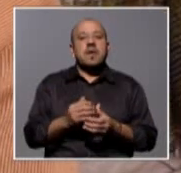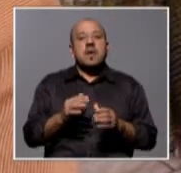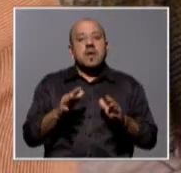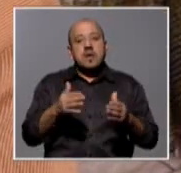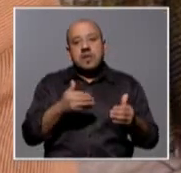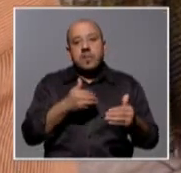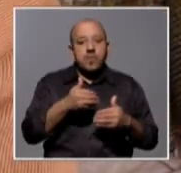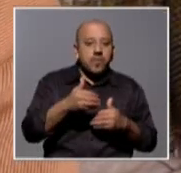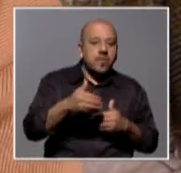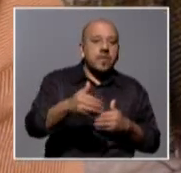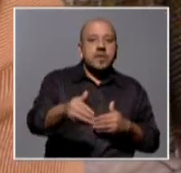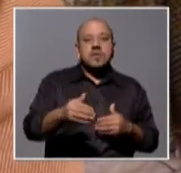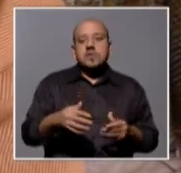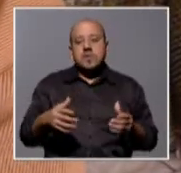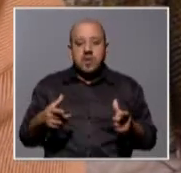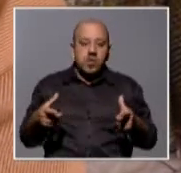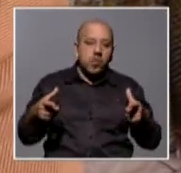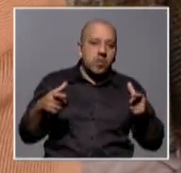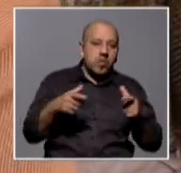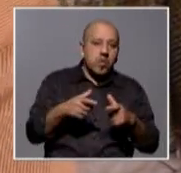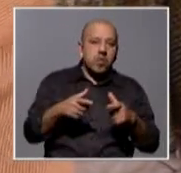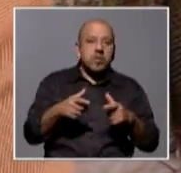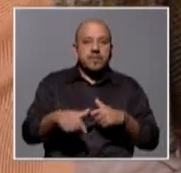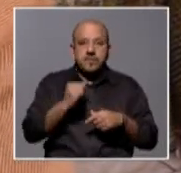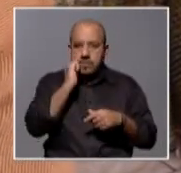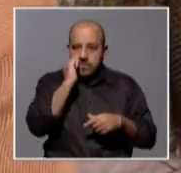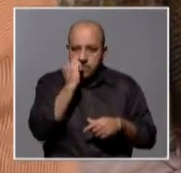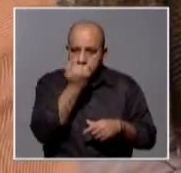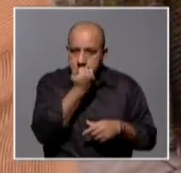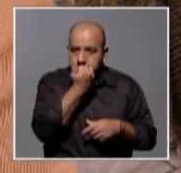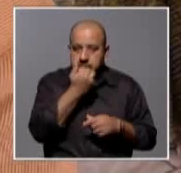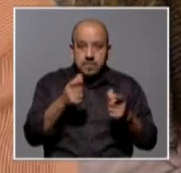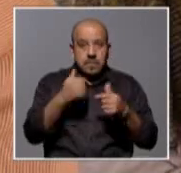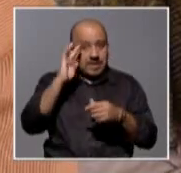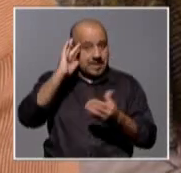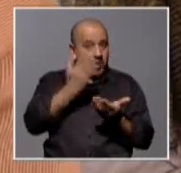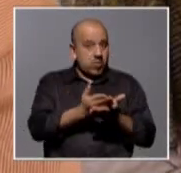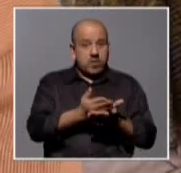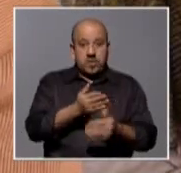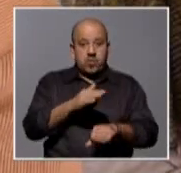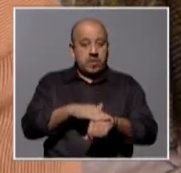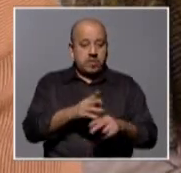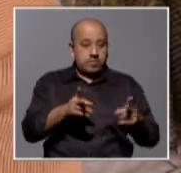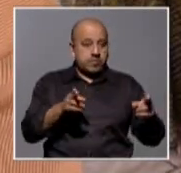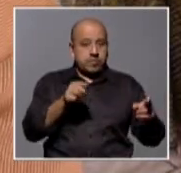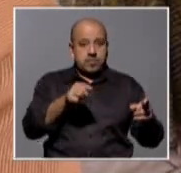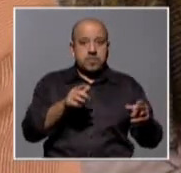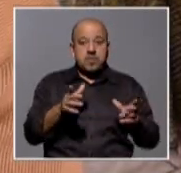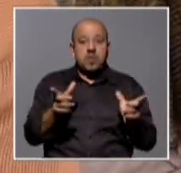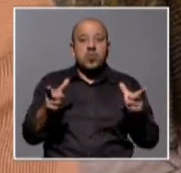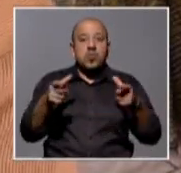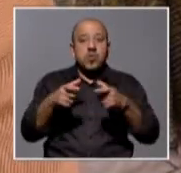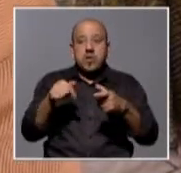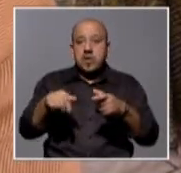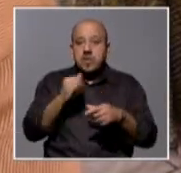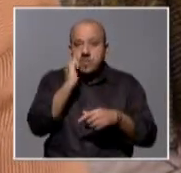Luego nos empezamos a reunir secretamente, porque estábamos en plena dictadura, en alguna